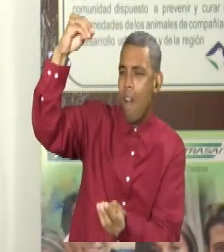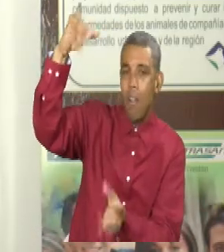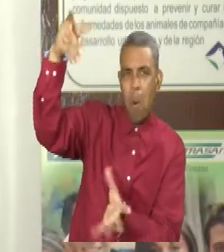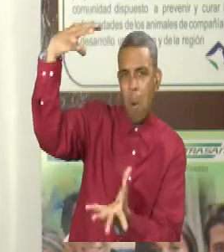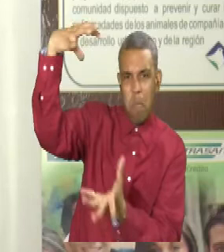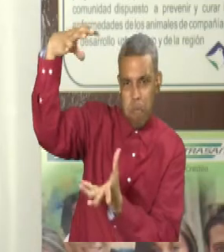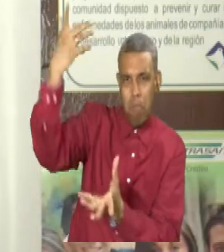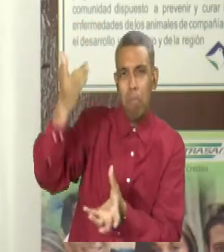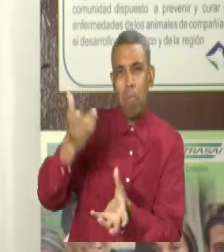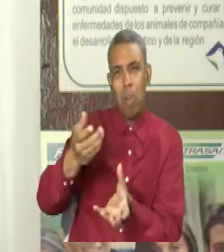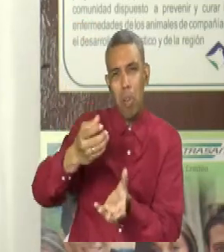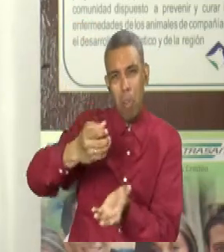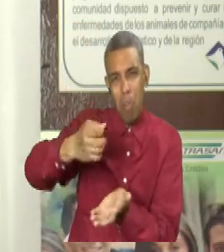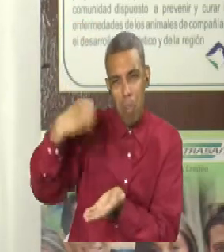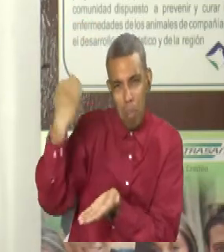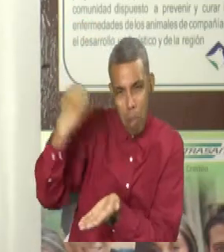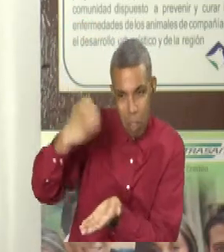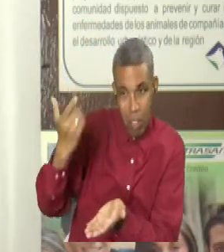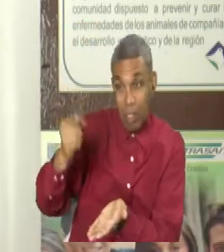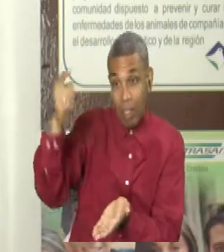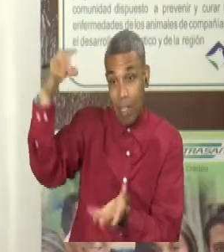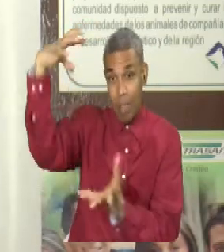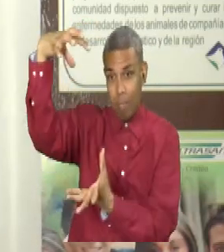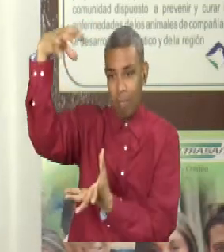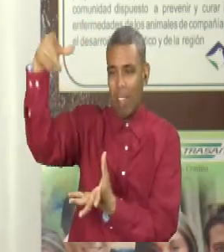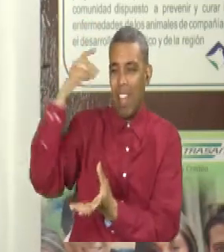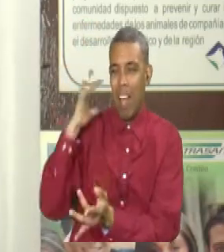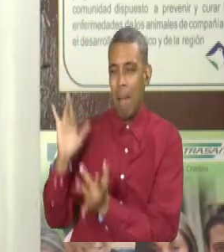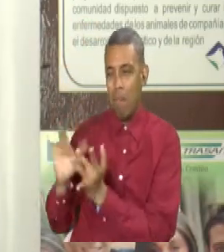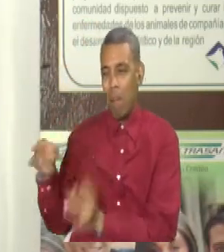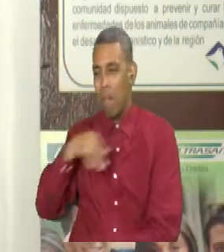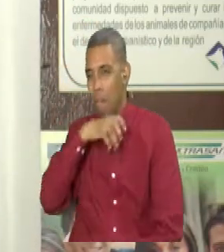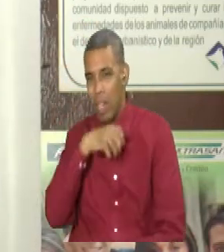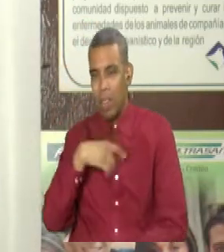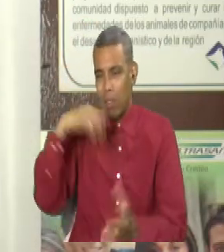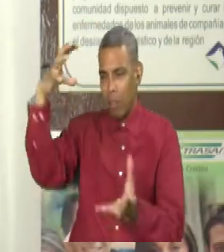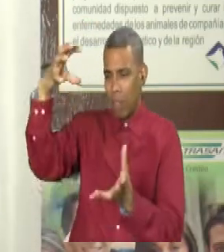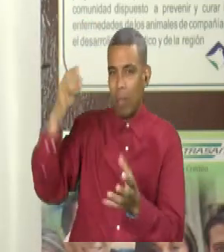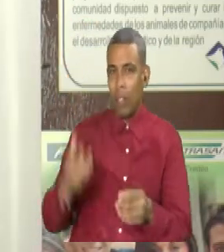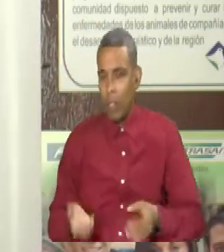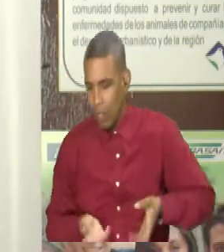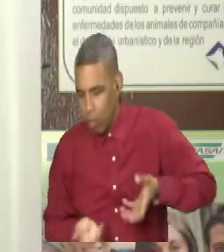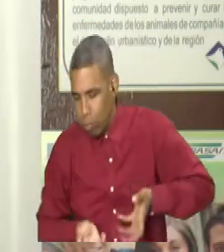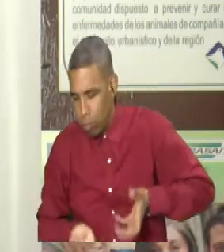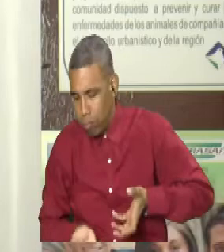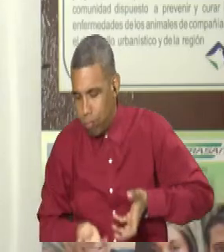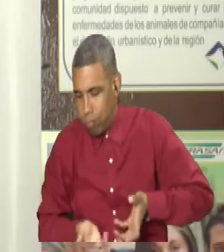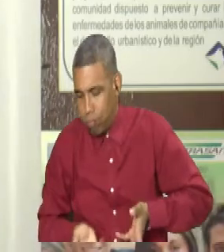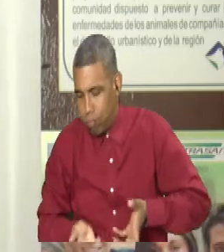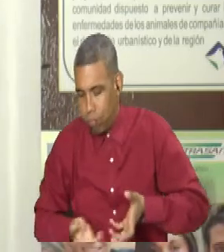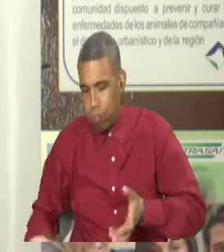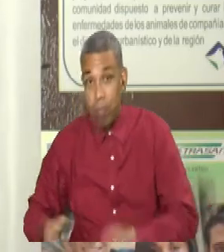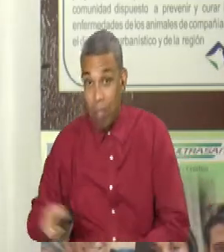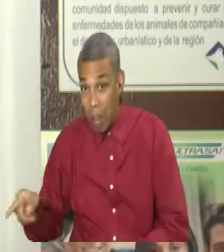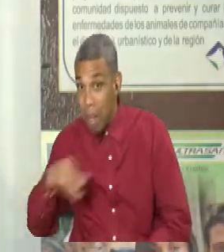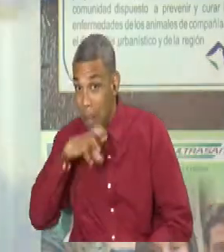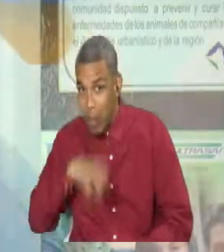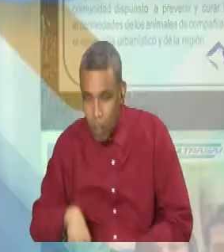los más acordes de acuerdo a la raza, de acuerdo a la especie y de acuerdo a la edad de la